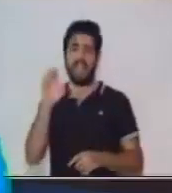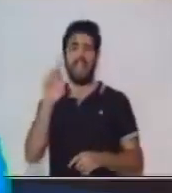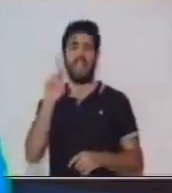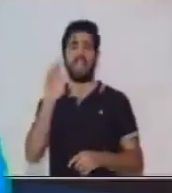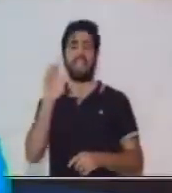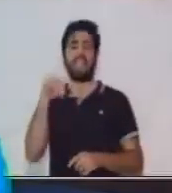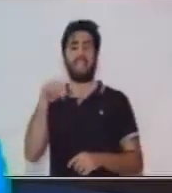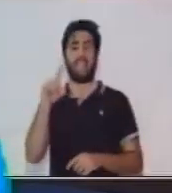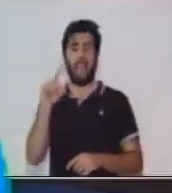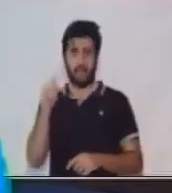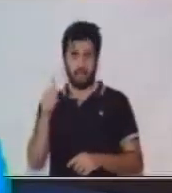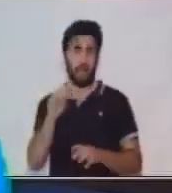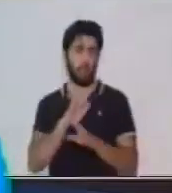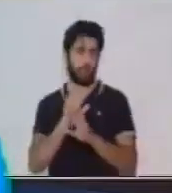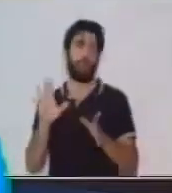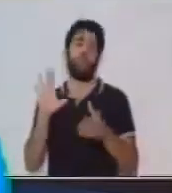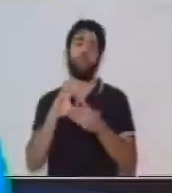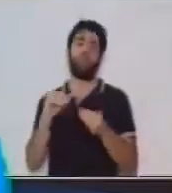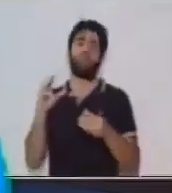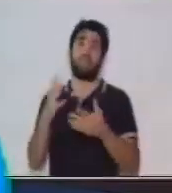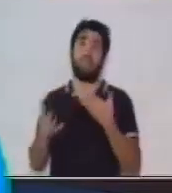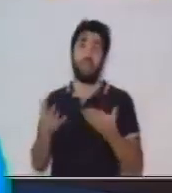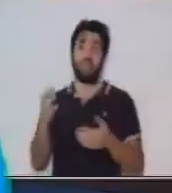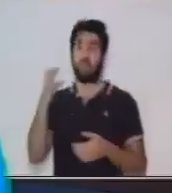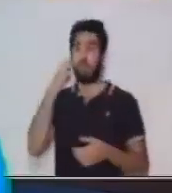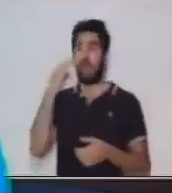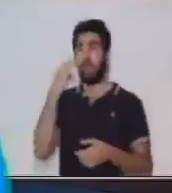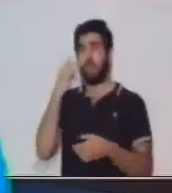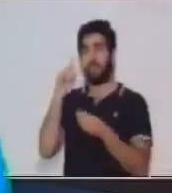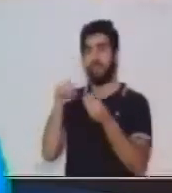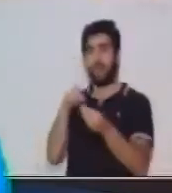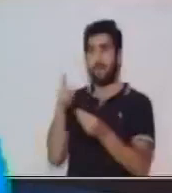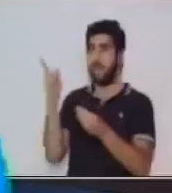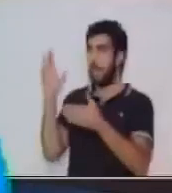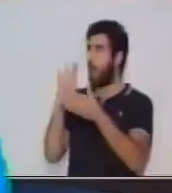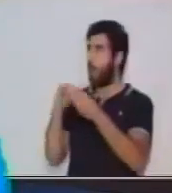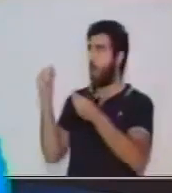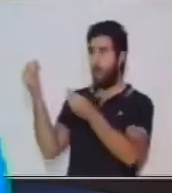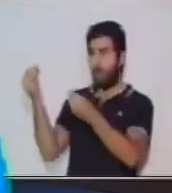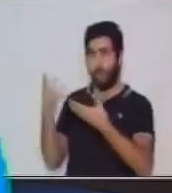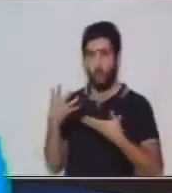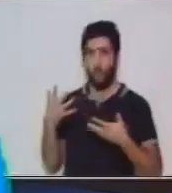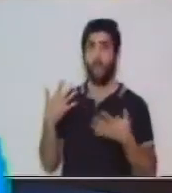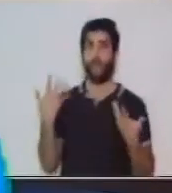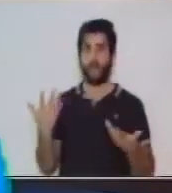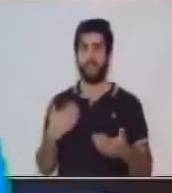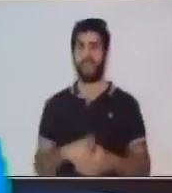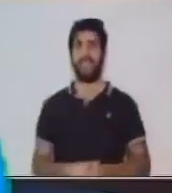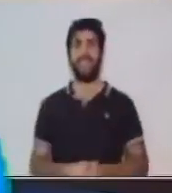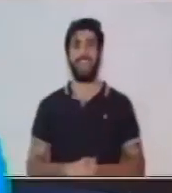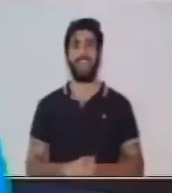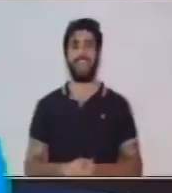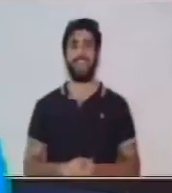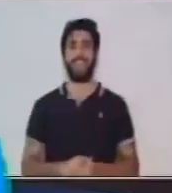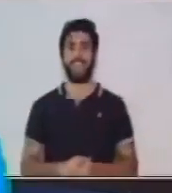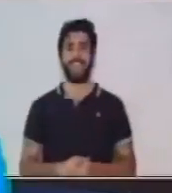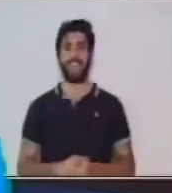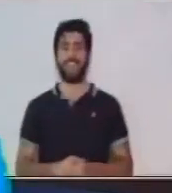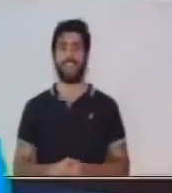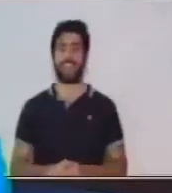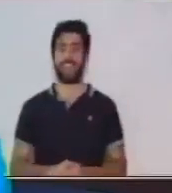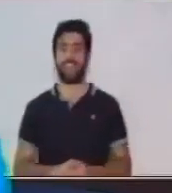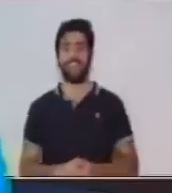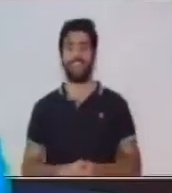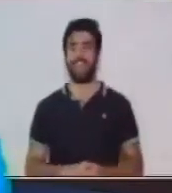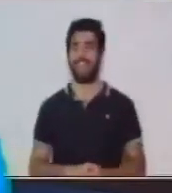ejemplo nada más de lo que en algún momento algún pariente nos ha contado y que no se queda ahí. También hay